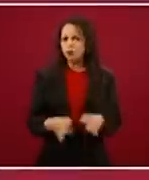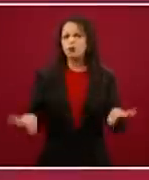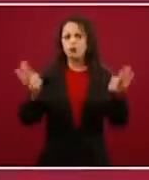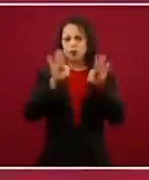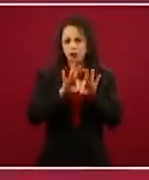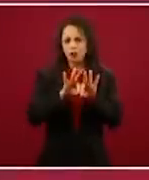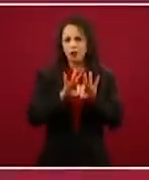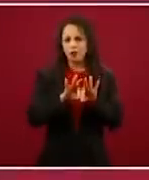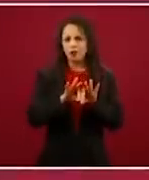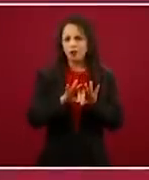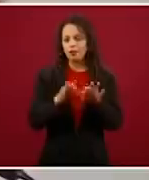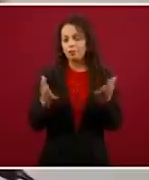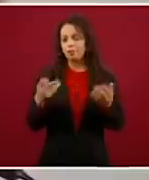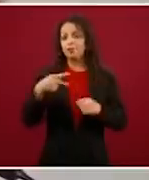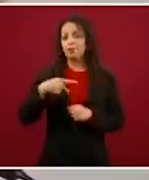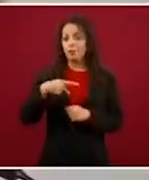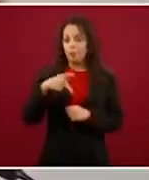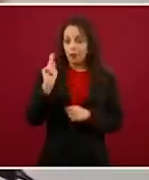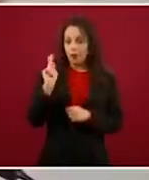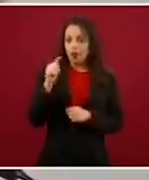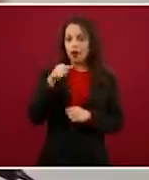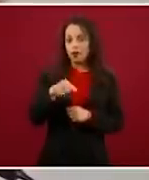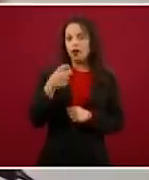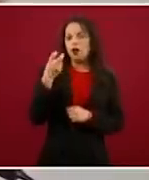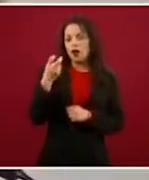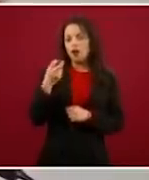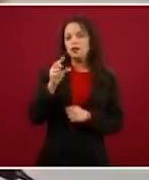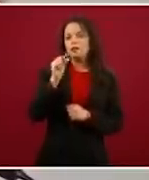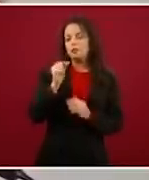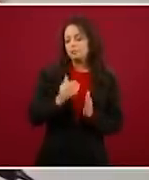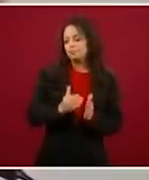de ser accesorio.